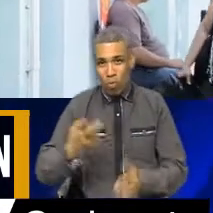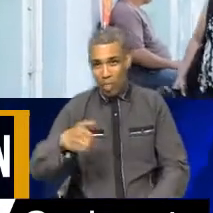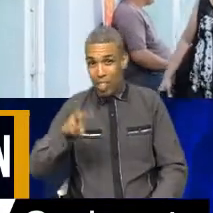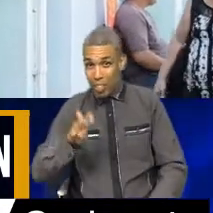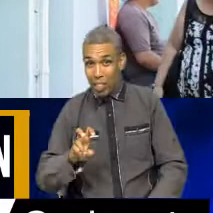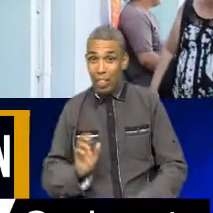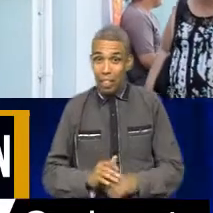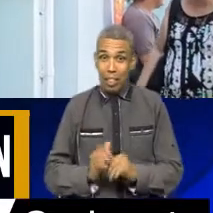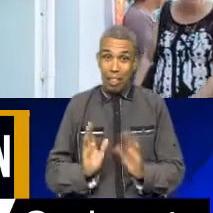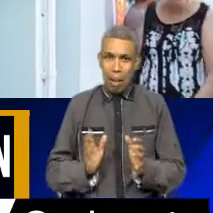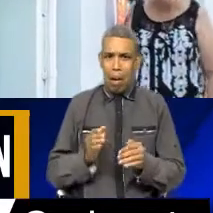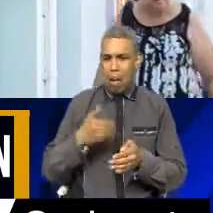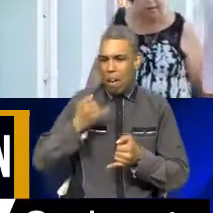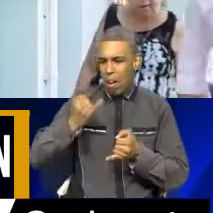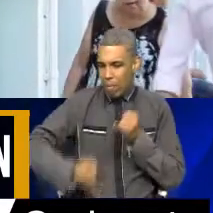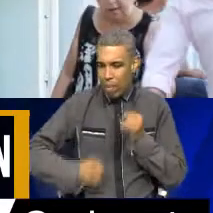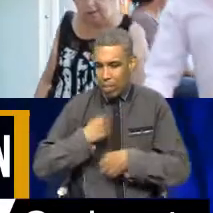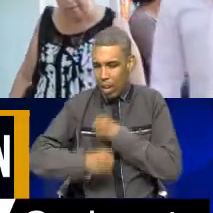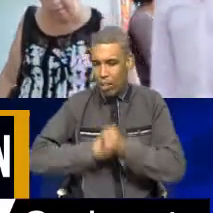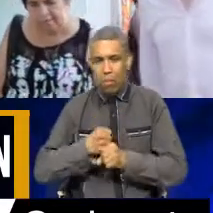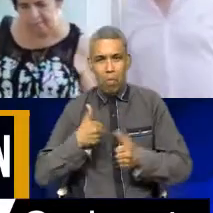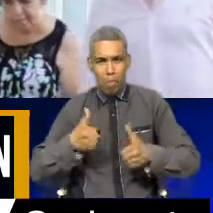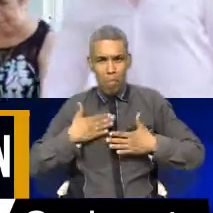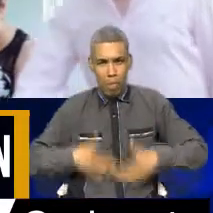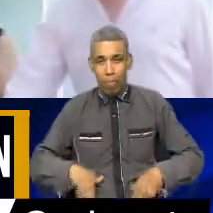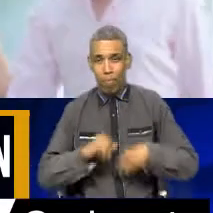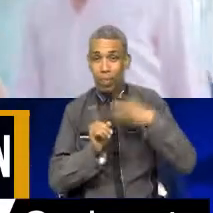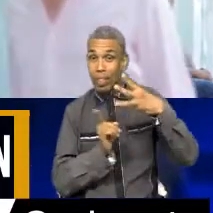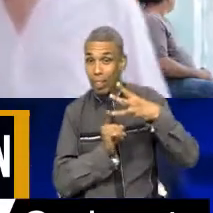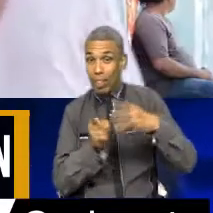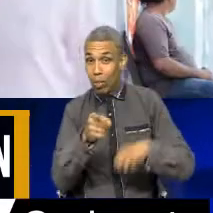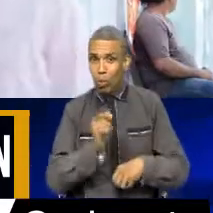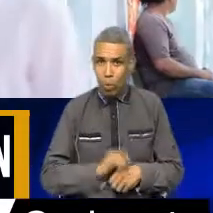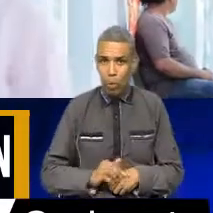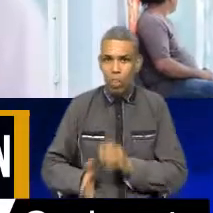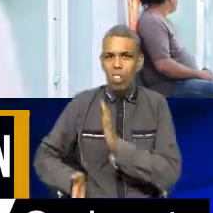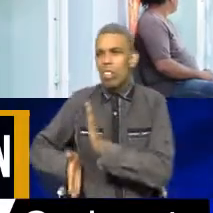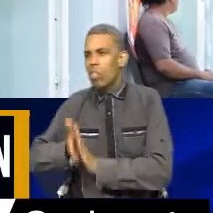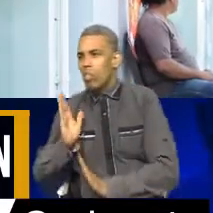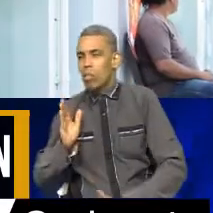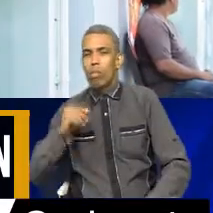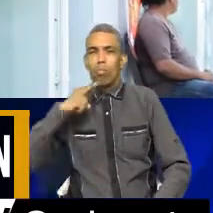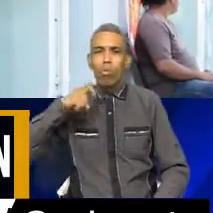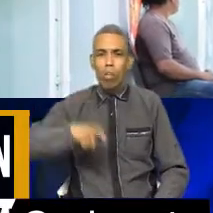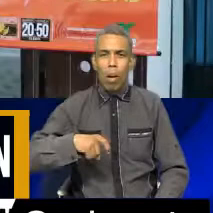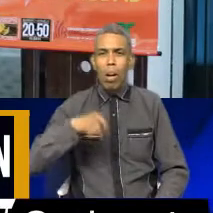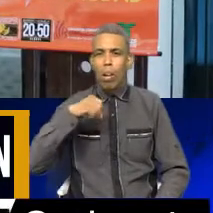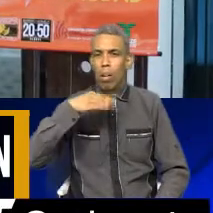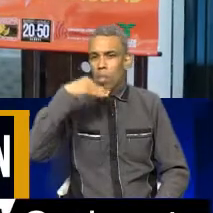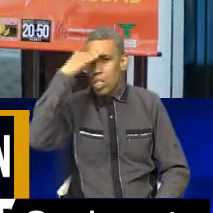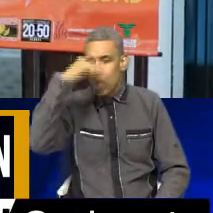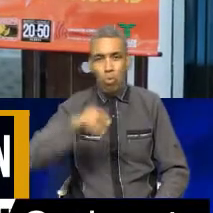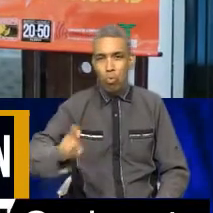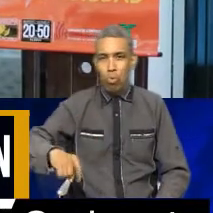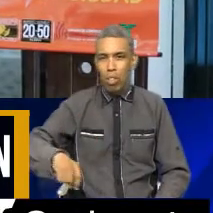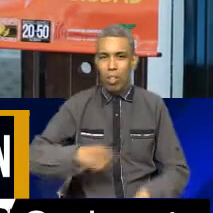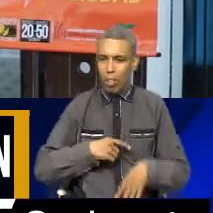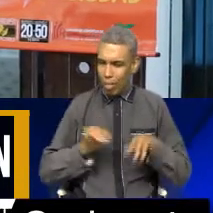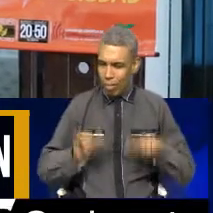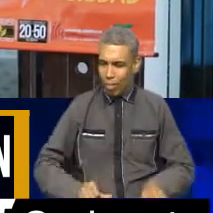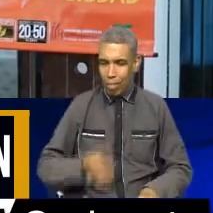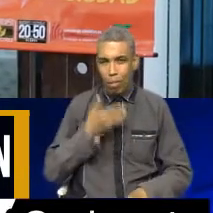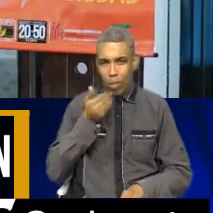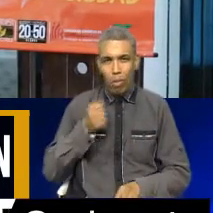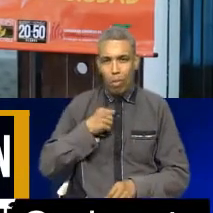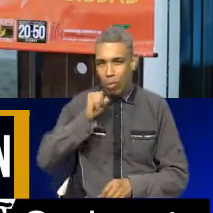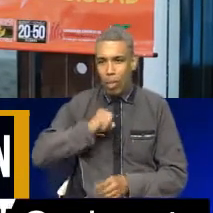nos sintamos cómodos, tranquilos y con bastante seguridad haciendo las compras en la ciudad. Finalmente, y breve, ¿cuál es esa invitación especial